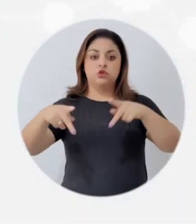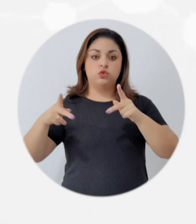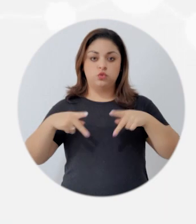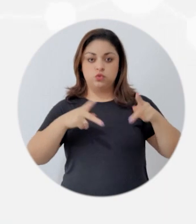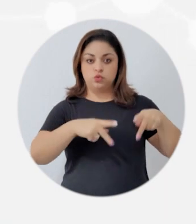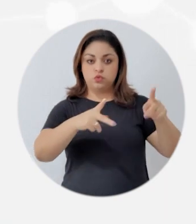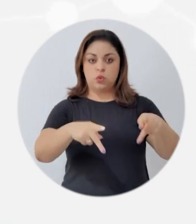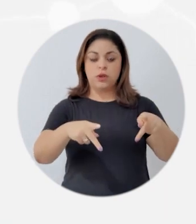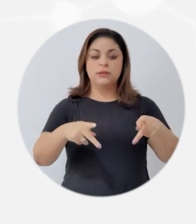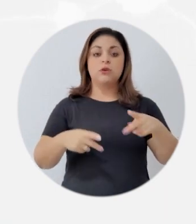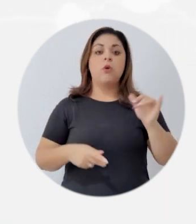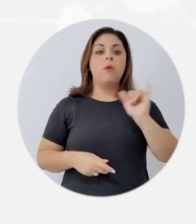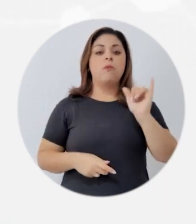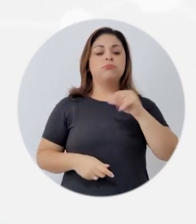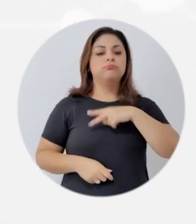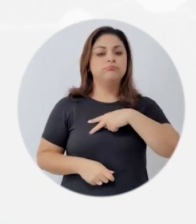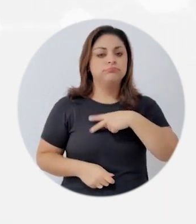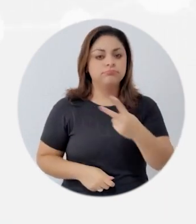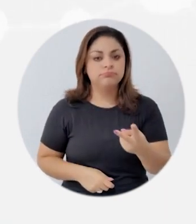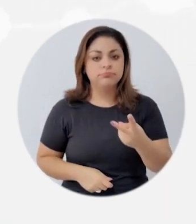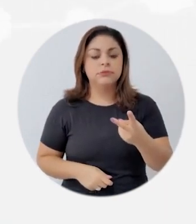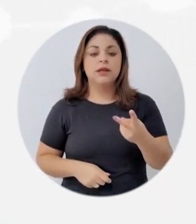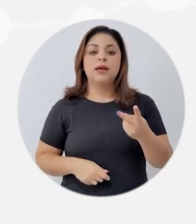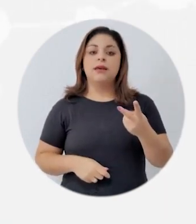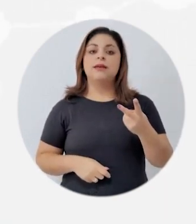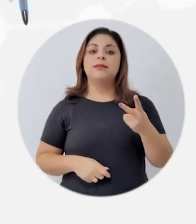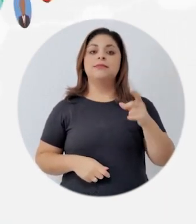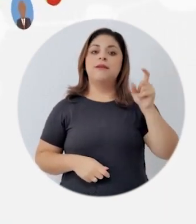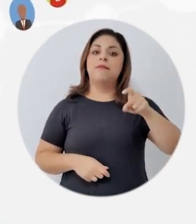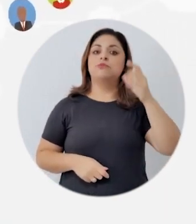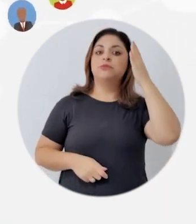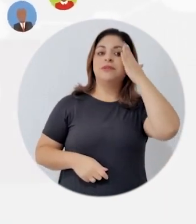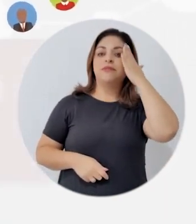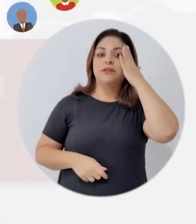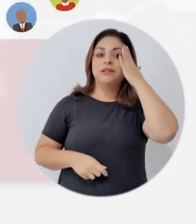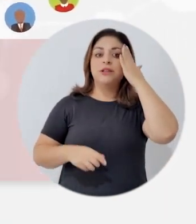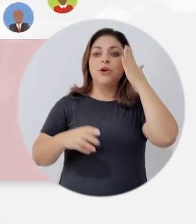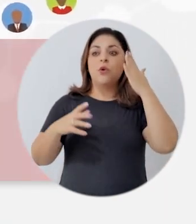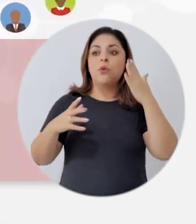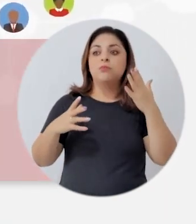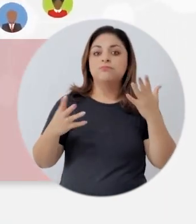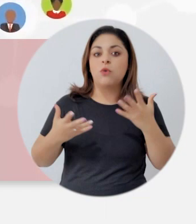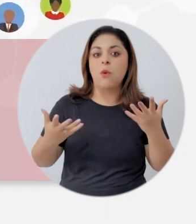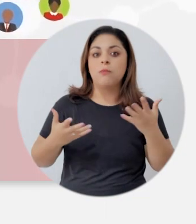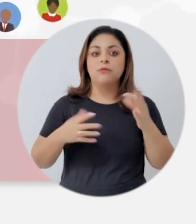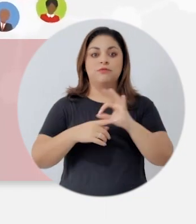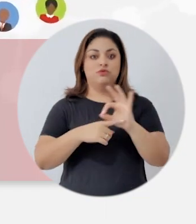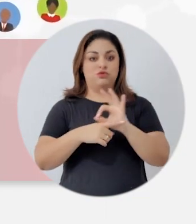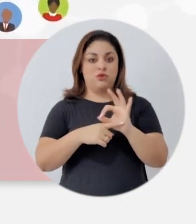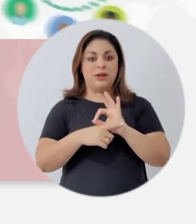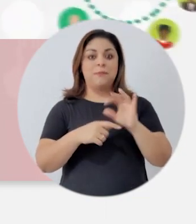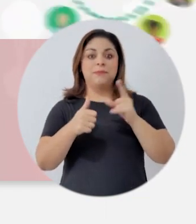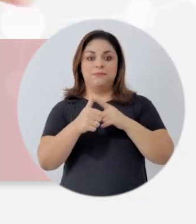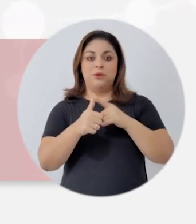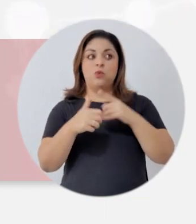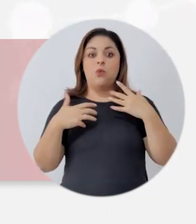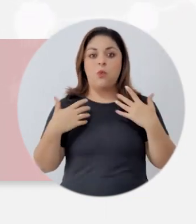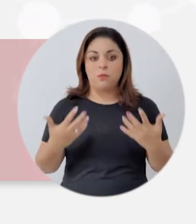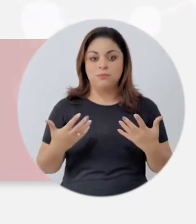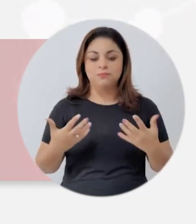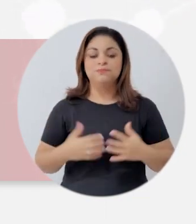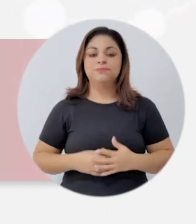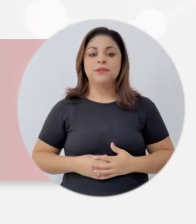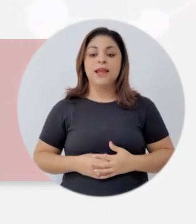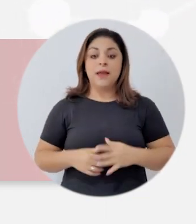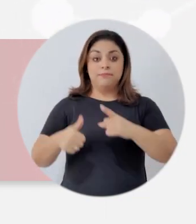los voluntariosos, ¿verdad? Que se van a atacar una situación tal vez sin tener muy claro cómo funciona. Ya con esta decisión,